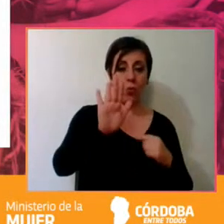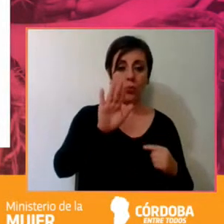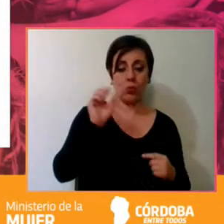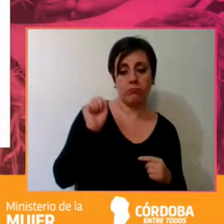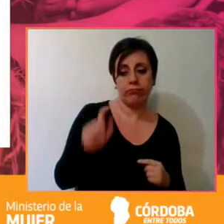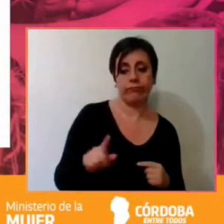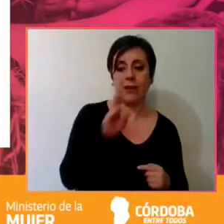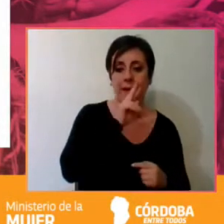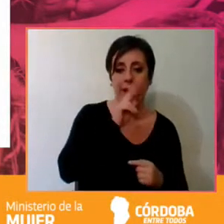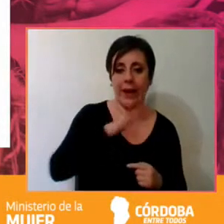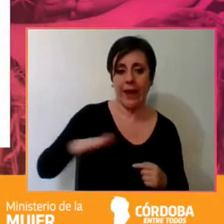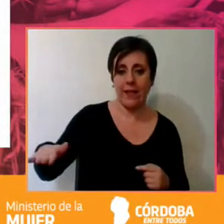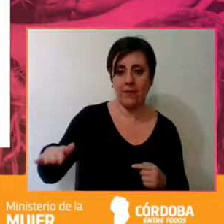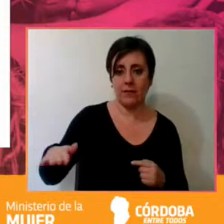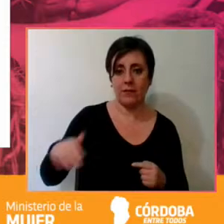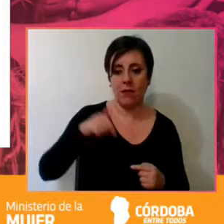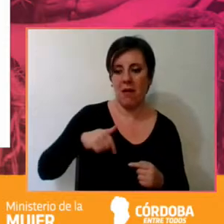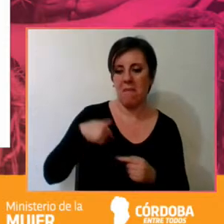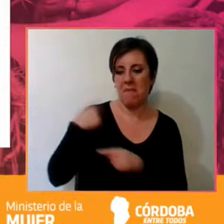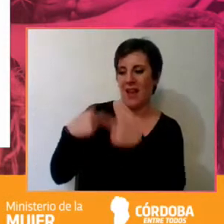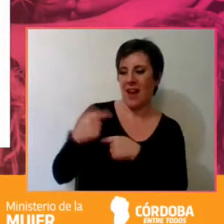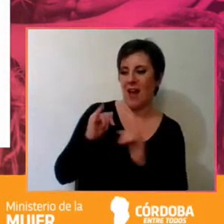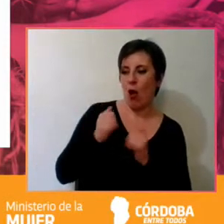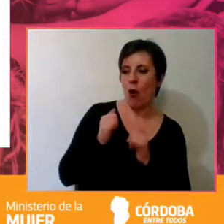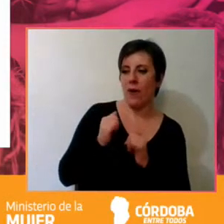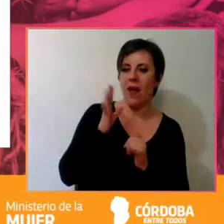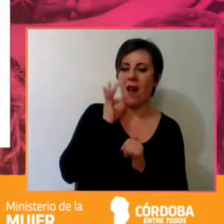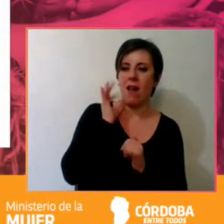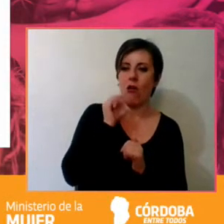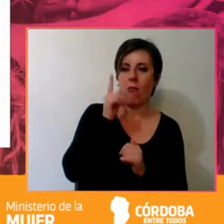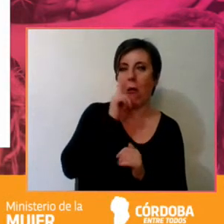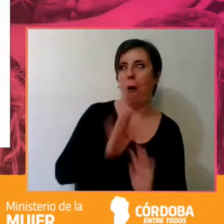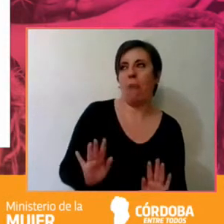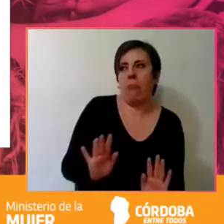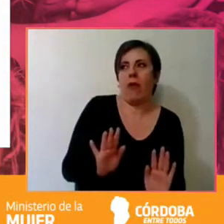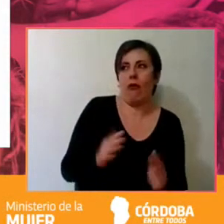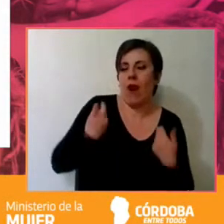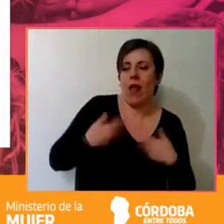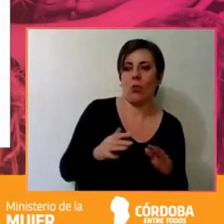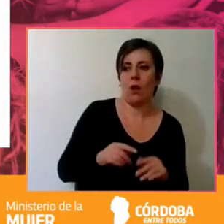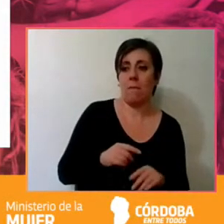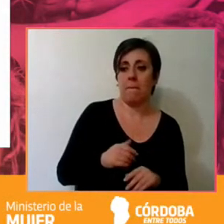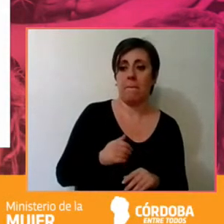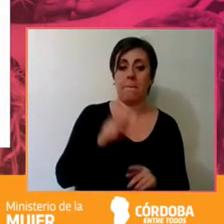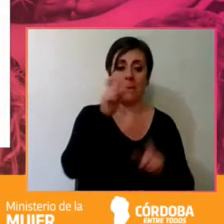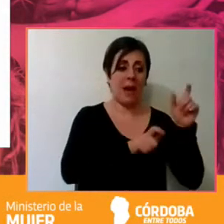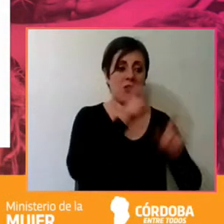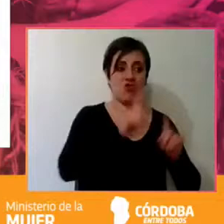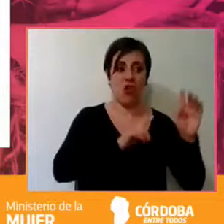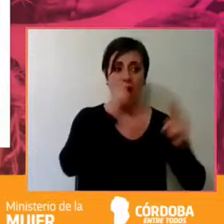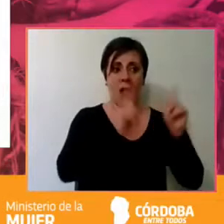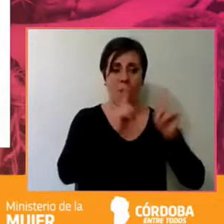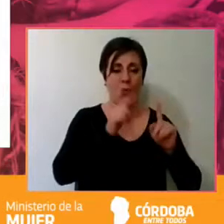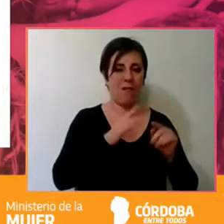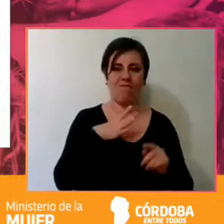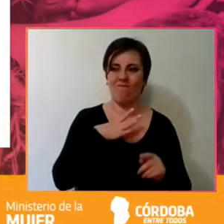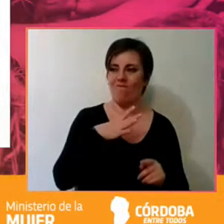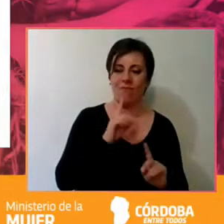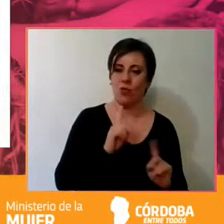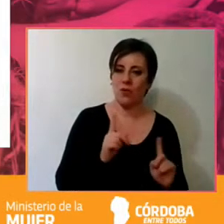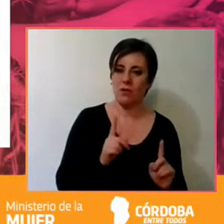que hoy día para las generaciones más jóvenes parece tan como obvio, para muchas personas todavía no lo es. Y para